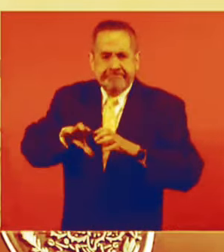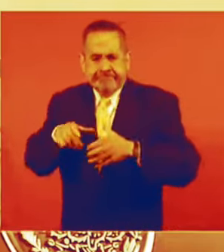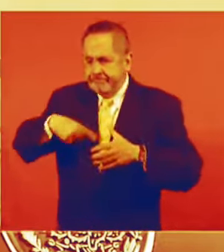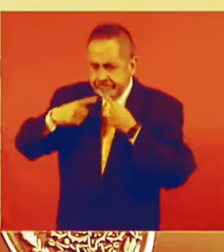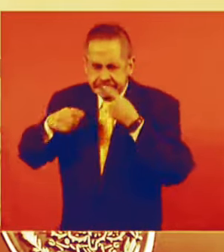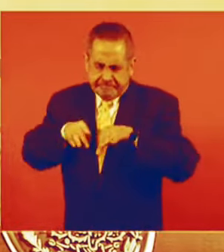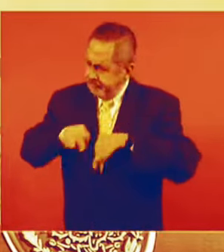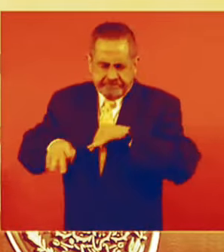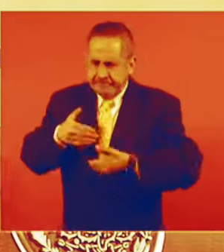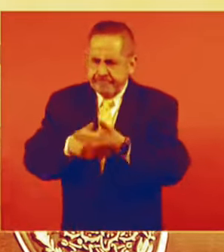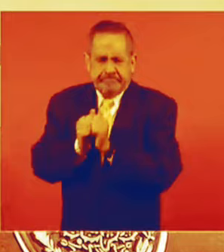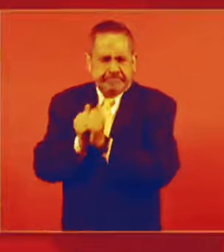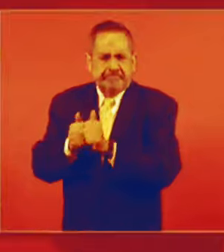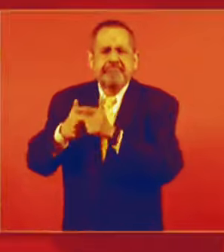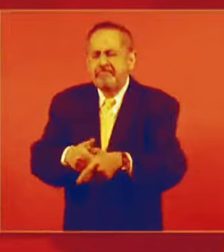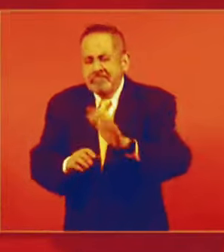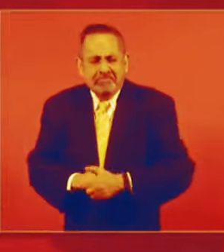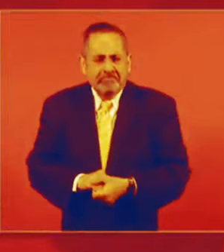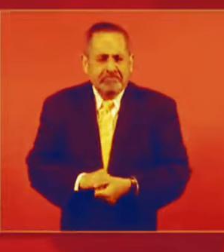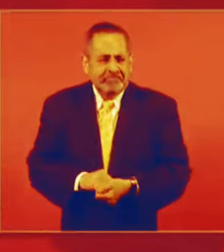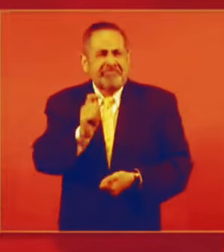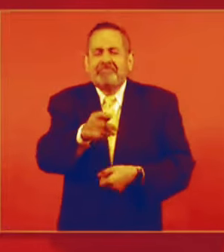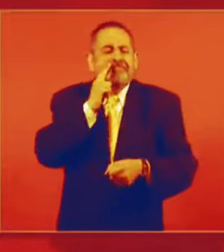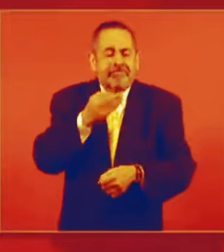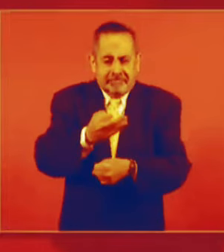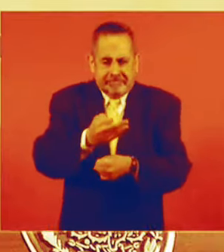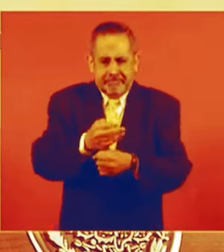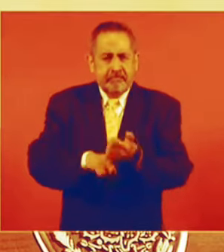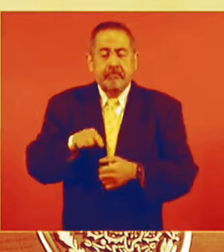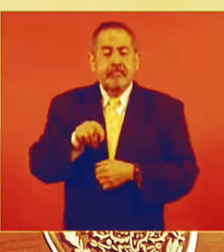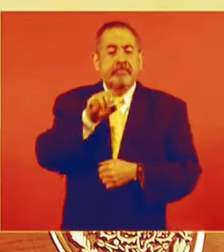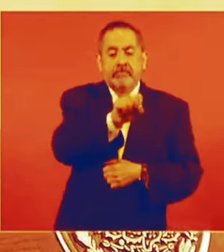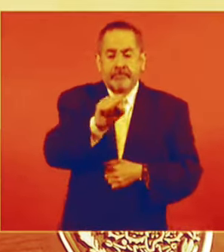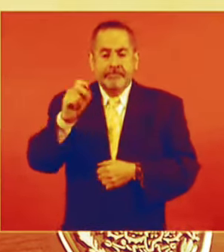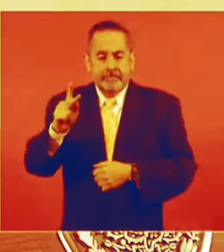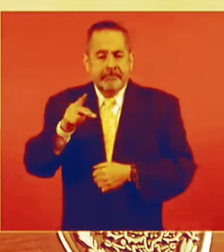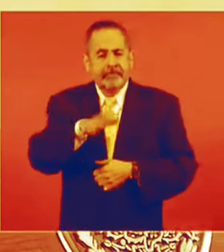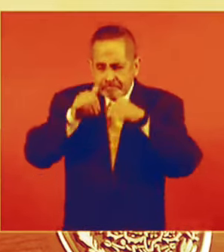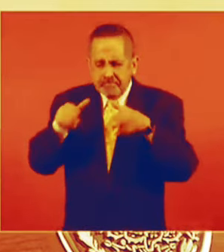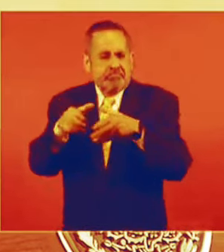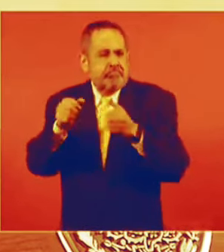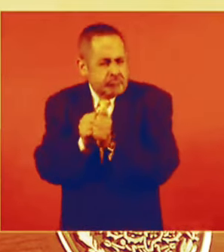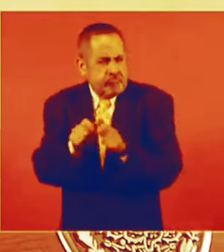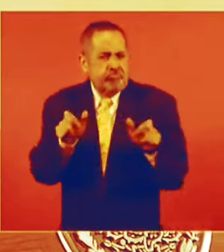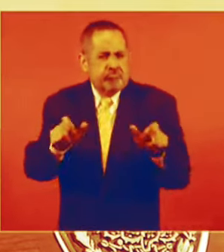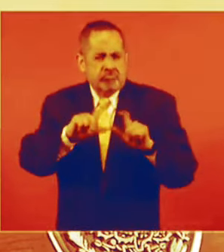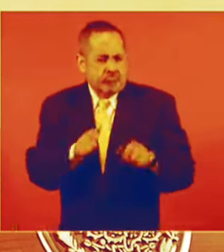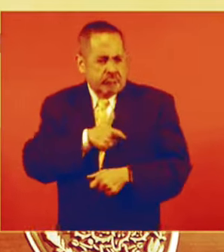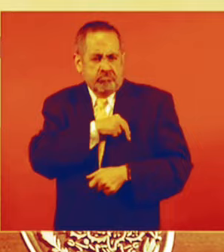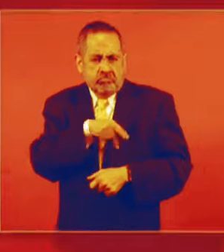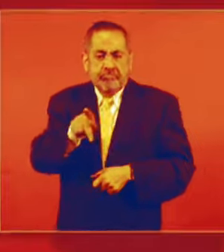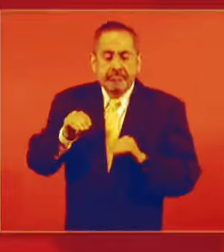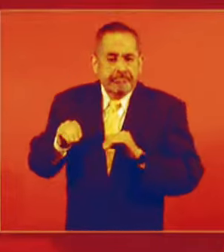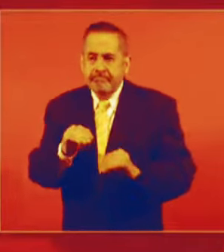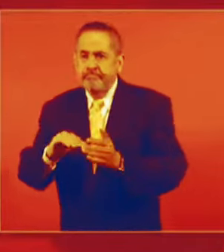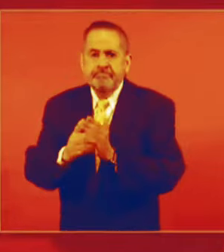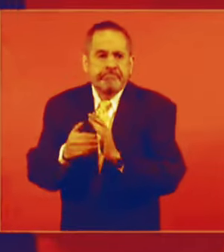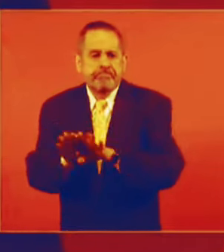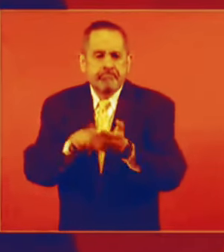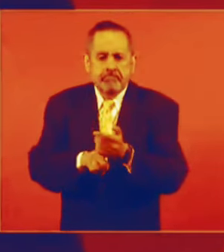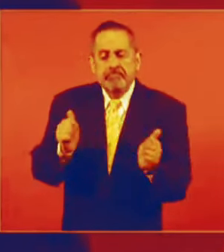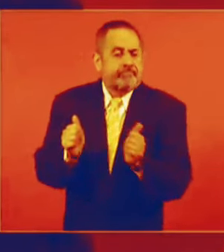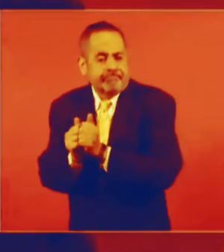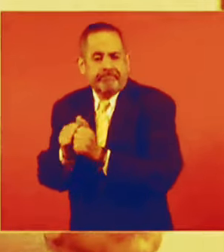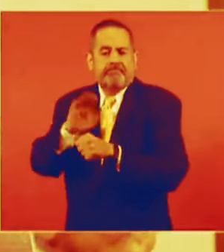nosotros tenemos un trabajo que estamos haciendo. Es más, ahora mismo la Secretaría de Seguridad Pública atiende lo de la Guardia, pero las cuestiones operativas están